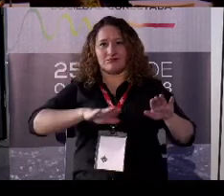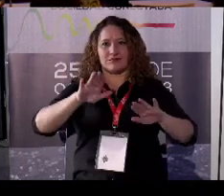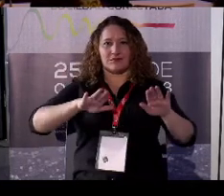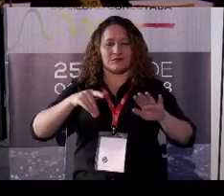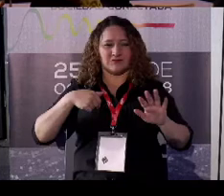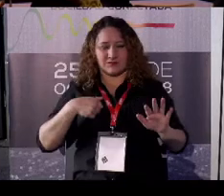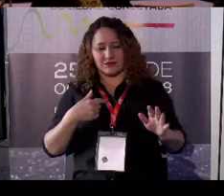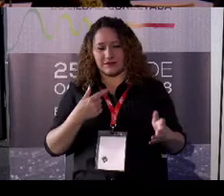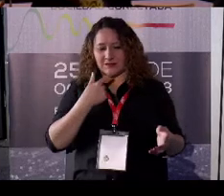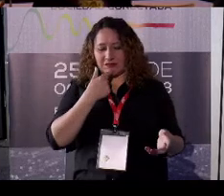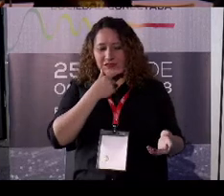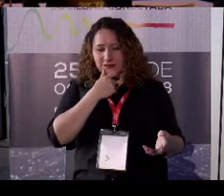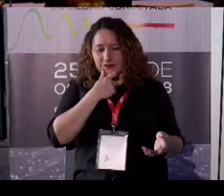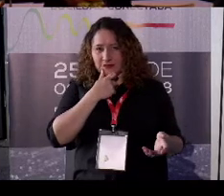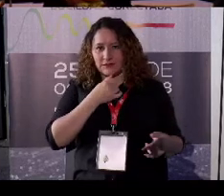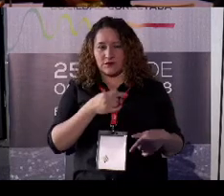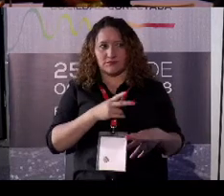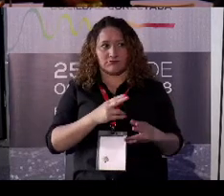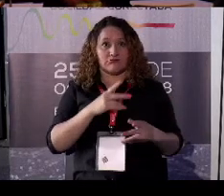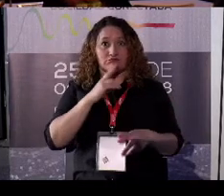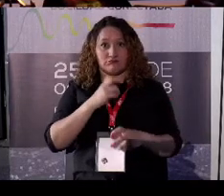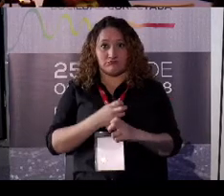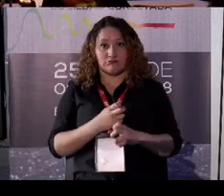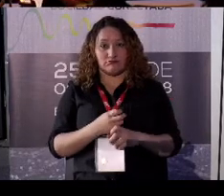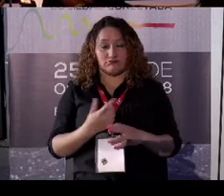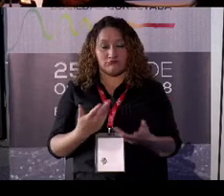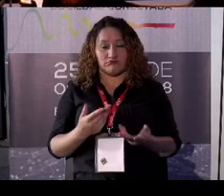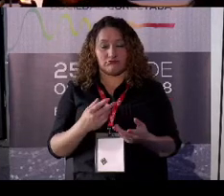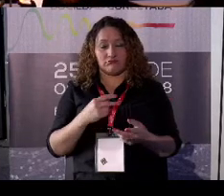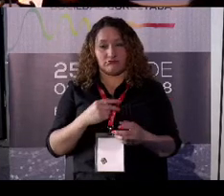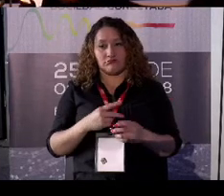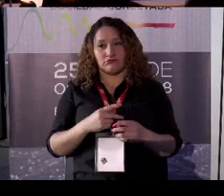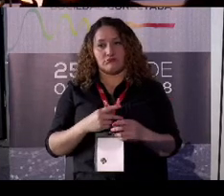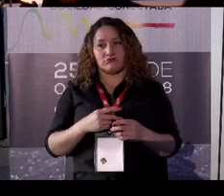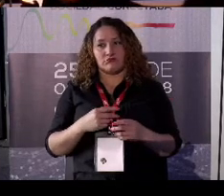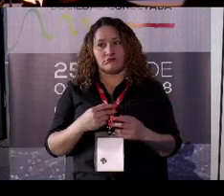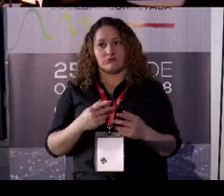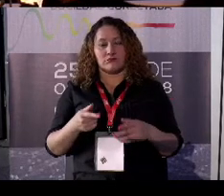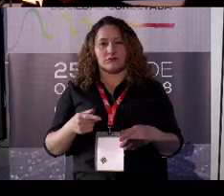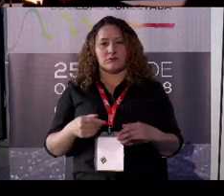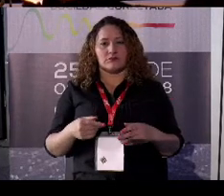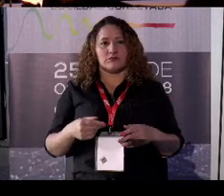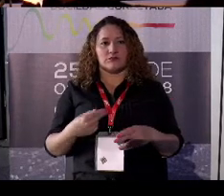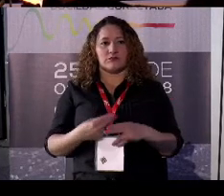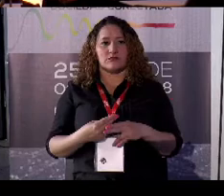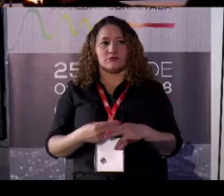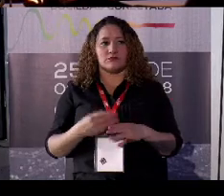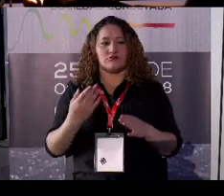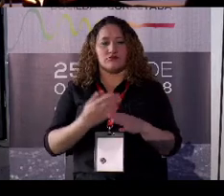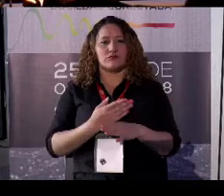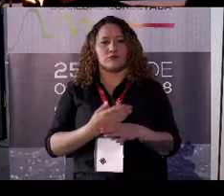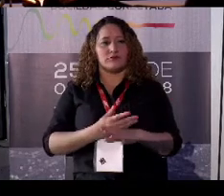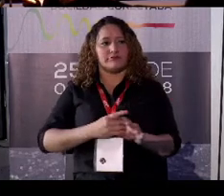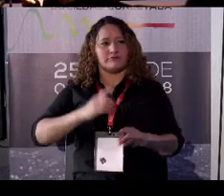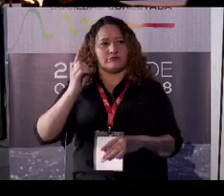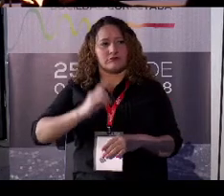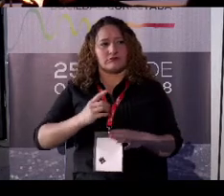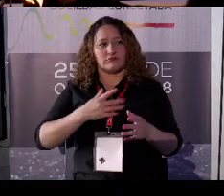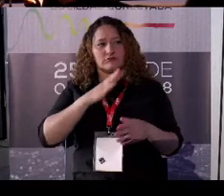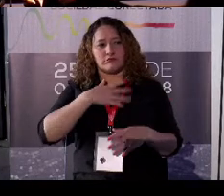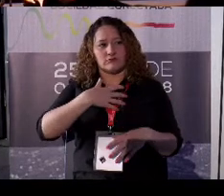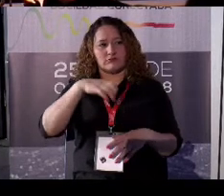resolver un problema difícil, un problema de optimización difícil, que en la literatura se conoce como el problema de la determinación del